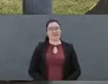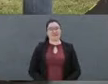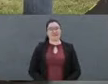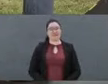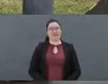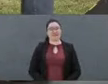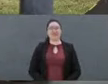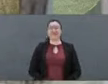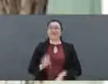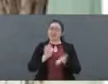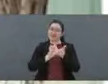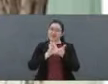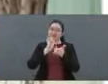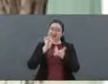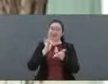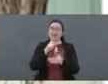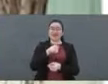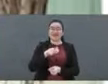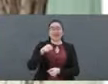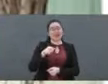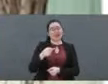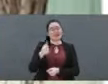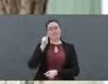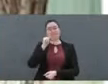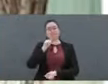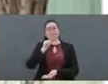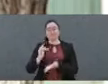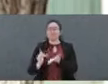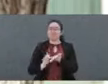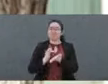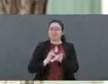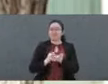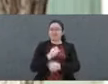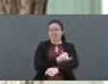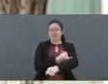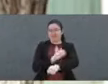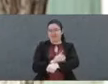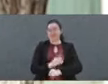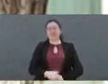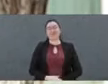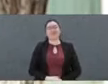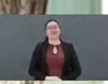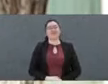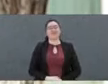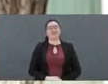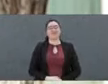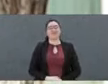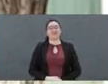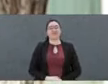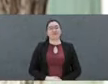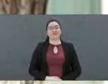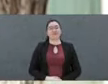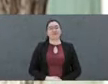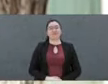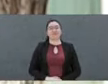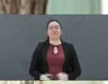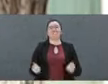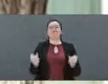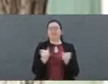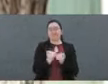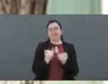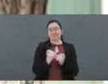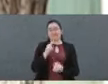Muy agradecidos por su generosidad siempre con Iztacalco. Y justamente, qué bueno que